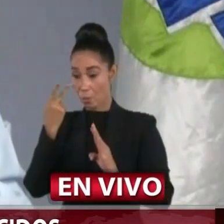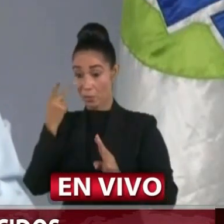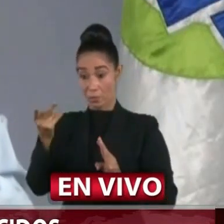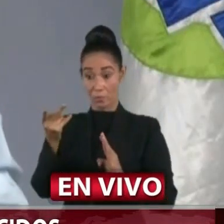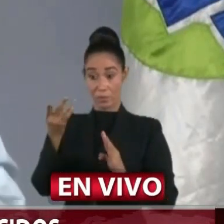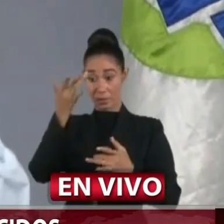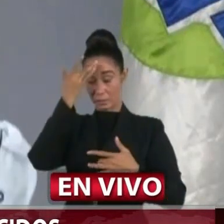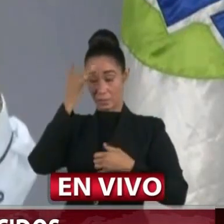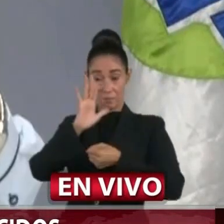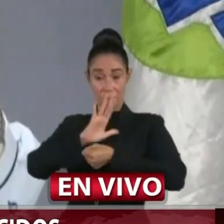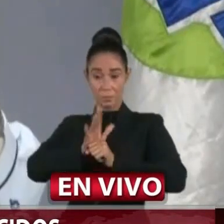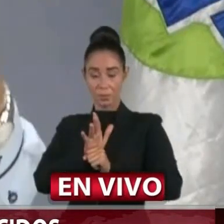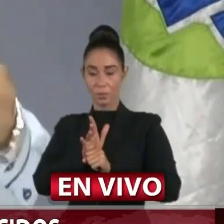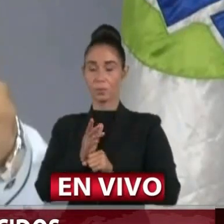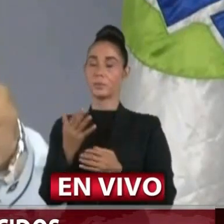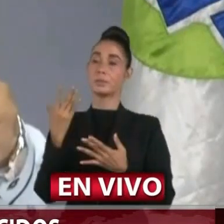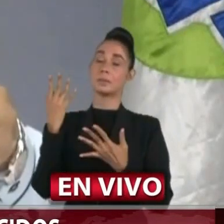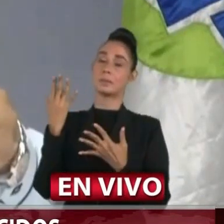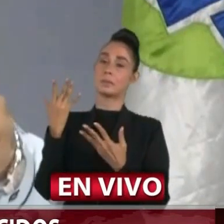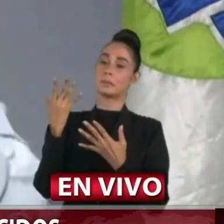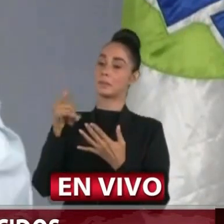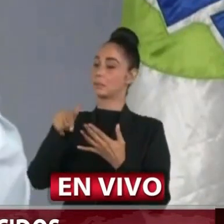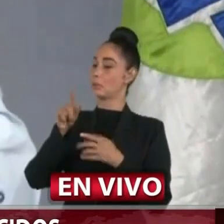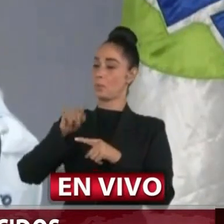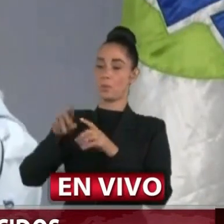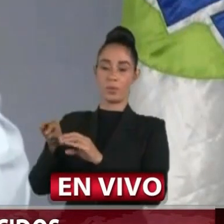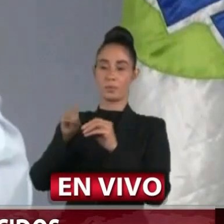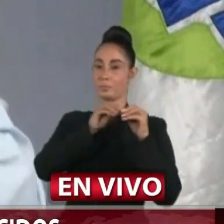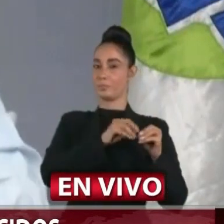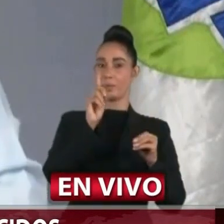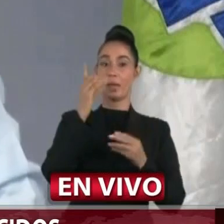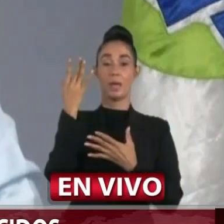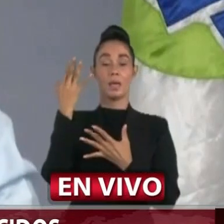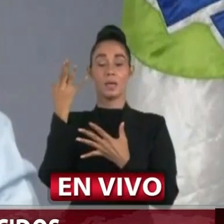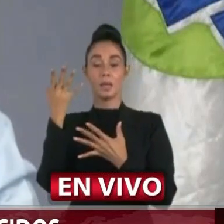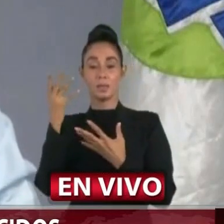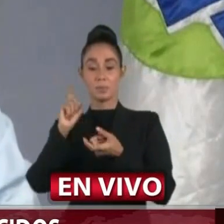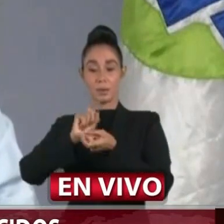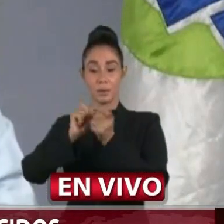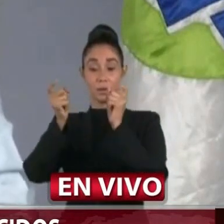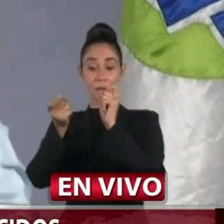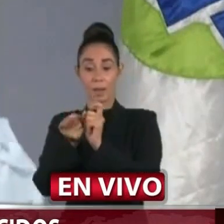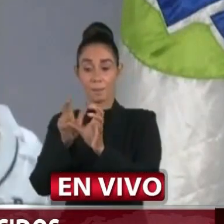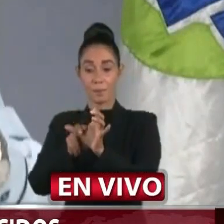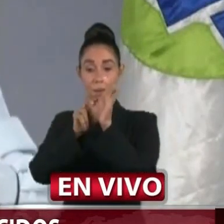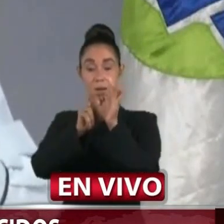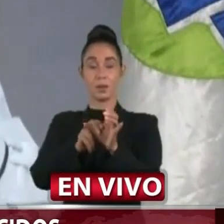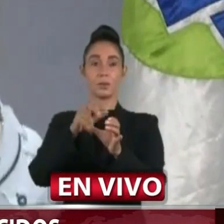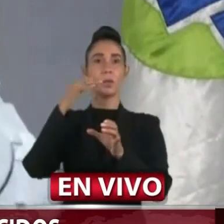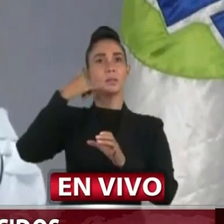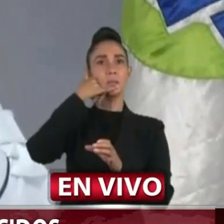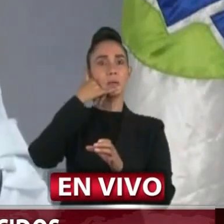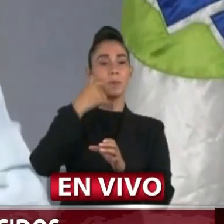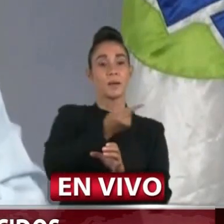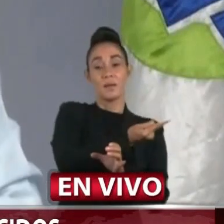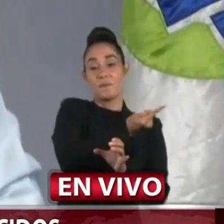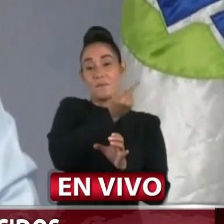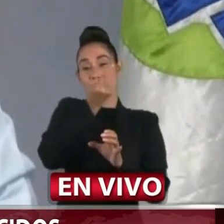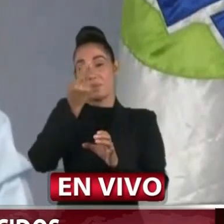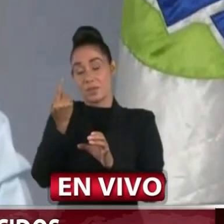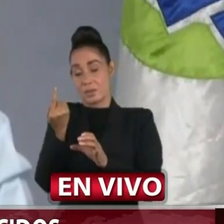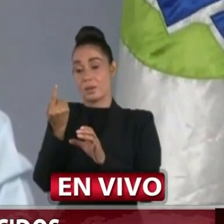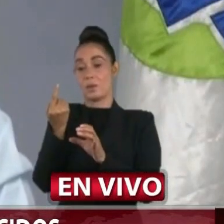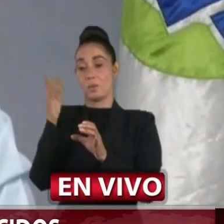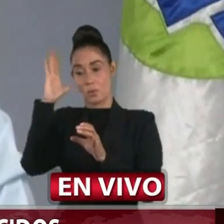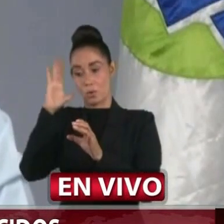y cuando determina que puede ser un COVID, pues tiene que hacer el cambio de las unidades, y eso producir un